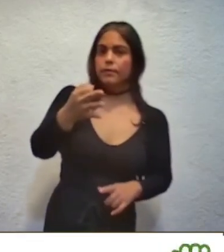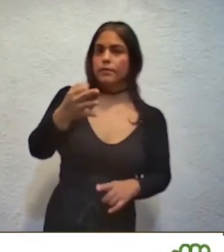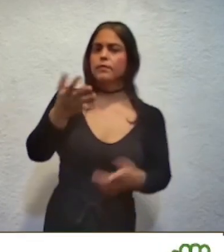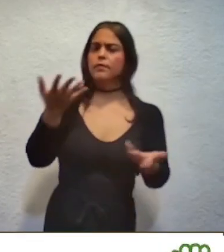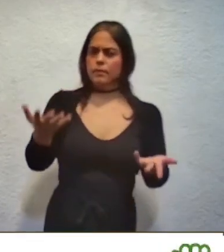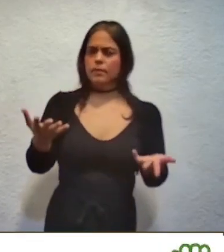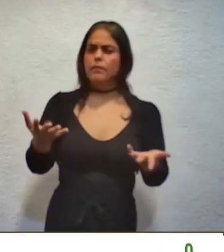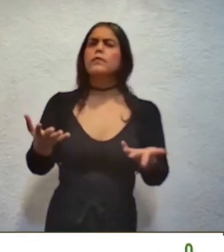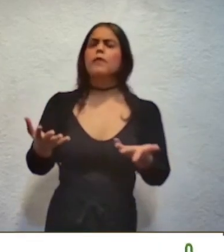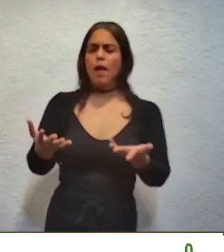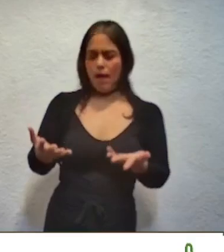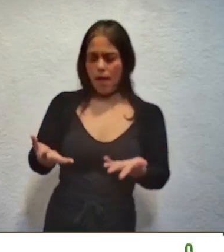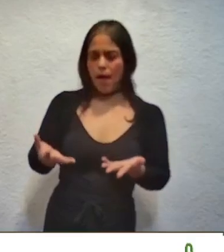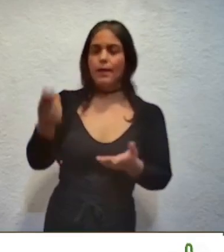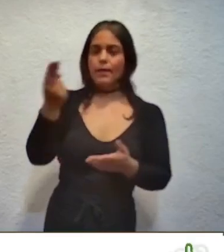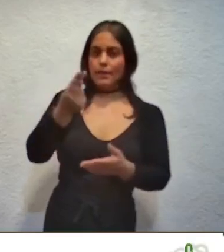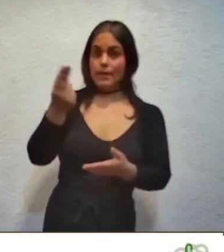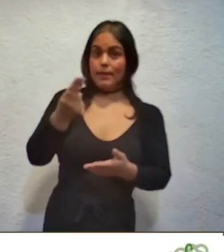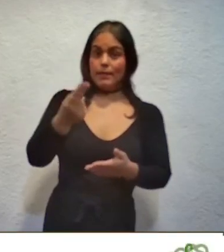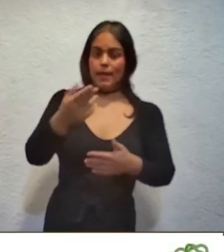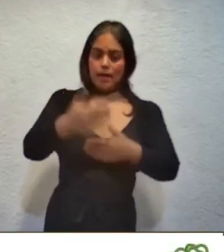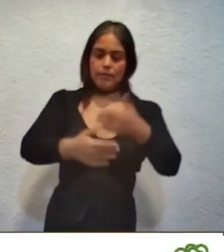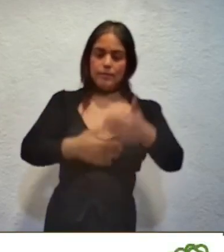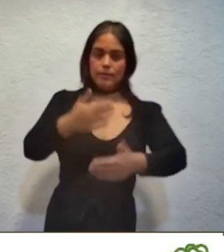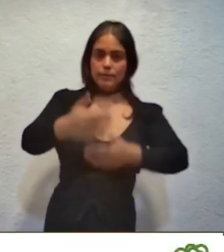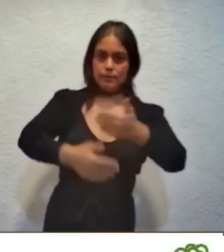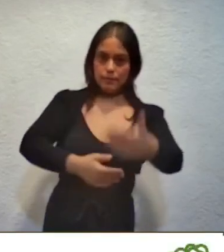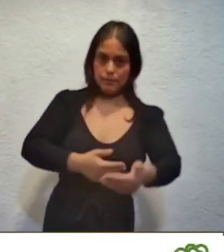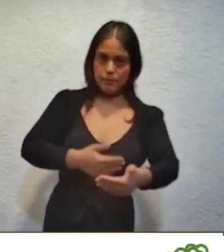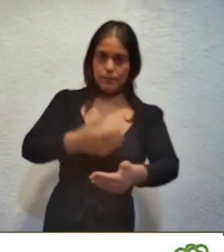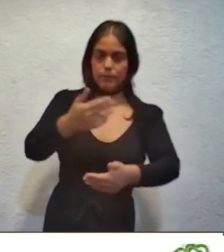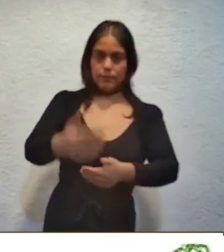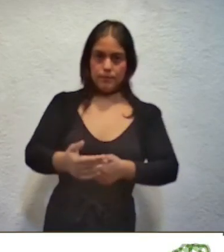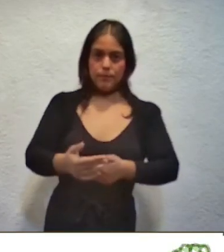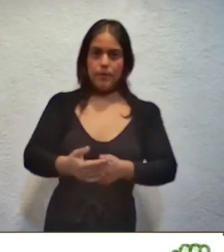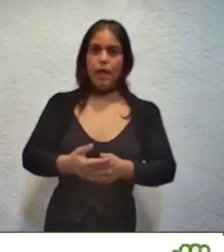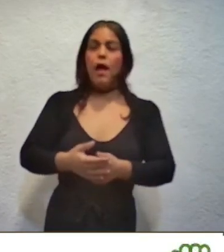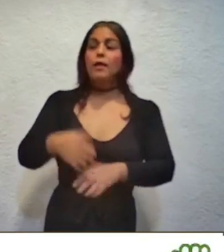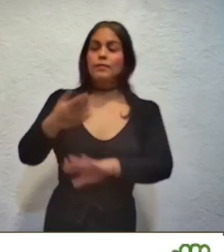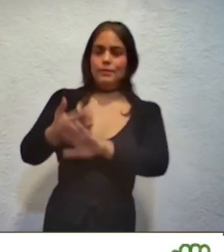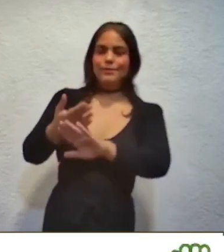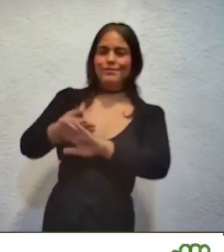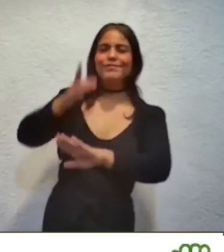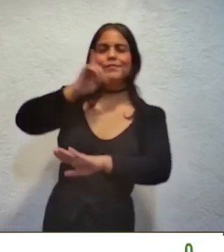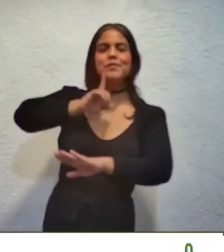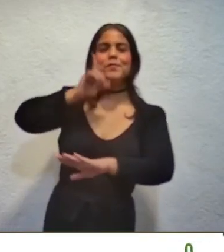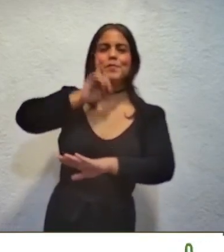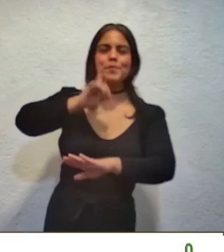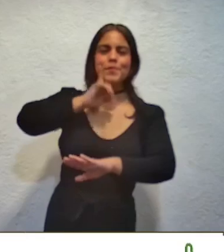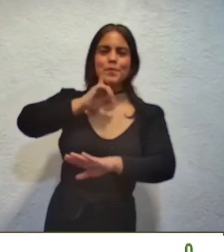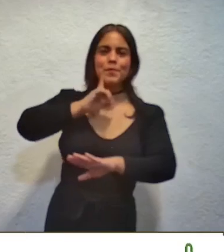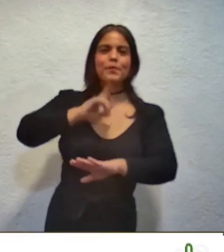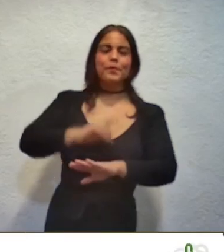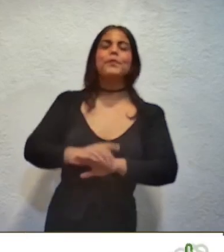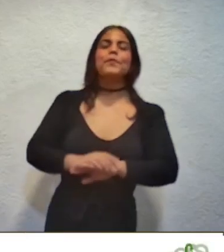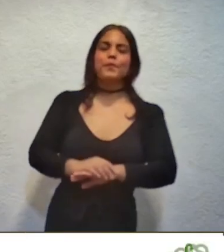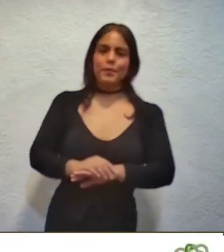el procedimiento e integró el expediente de procedimiento en materia de violencia política contra las mujeres en razón de género